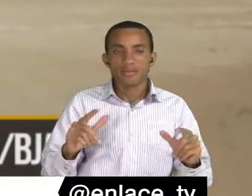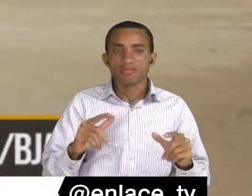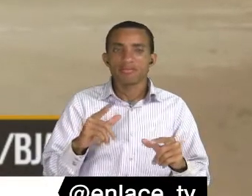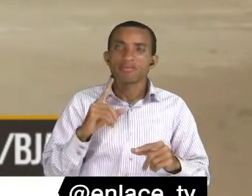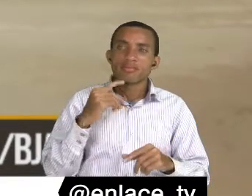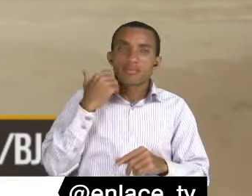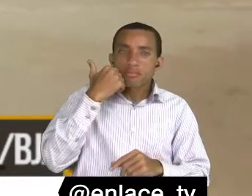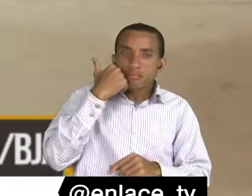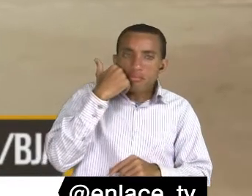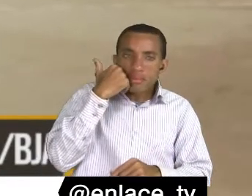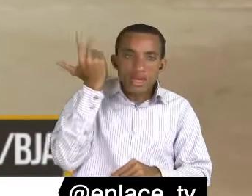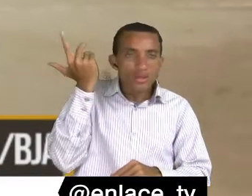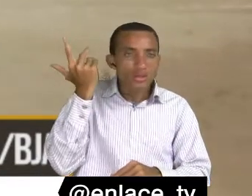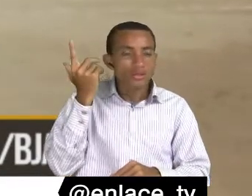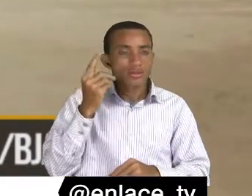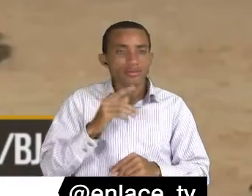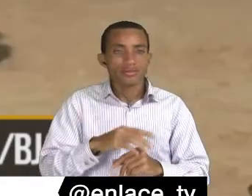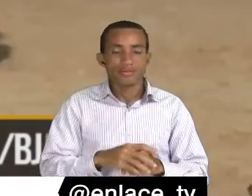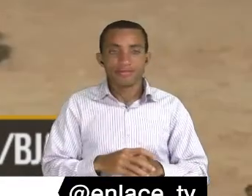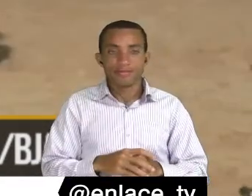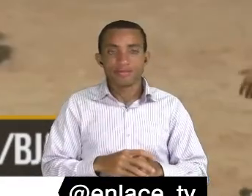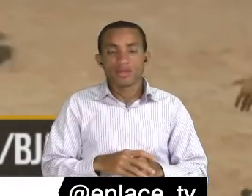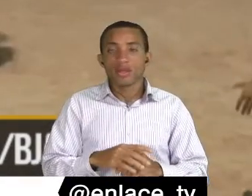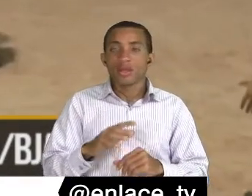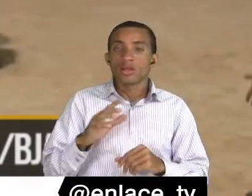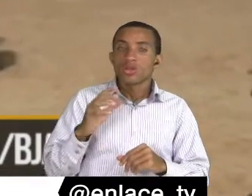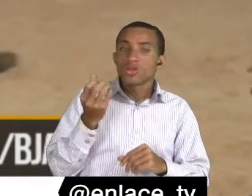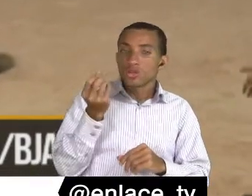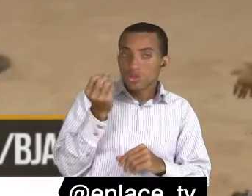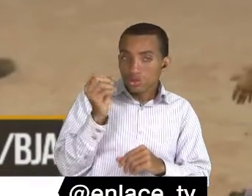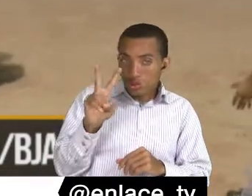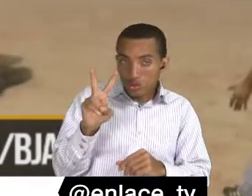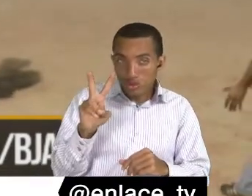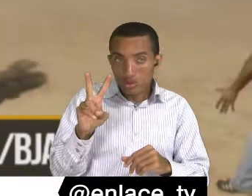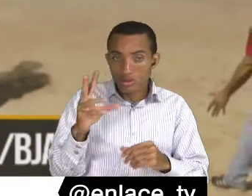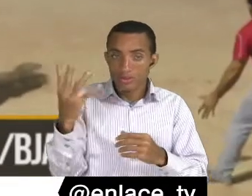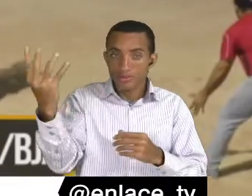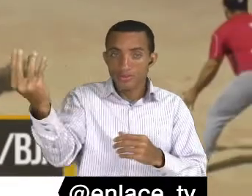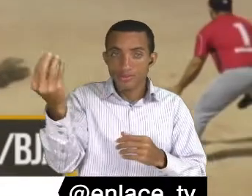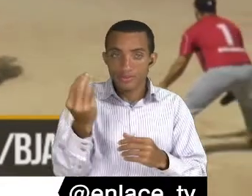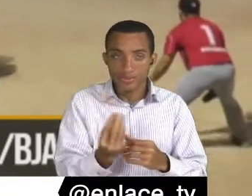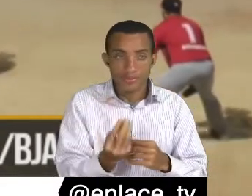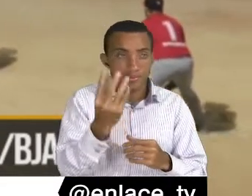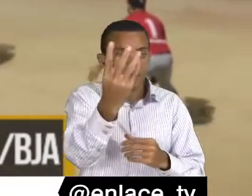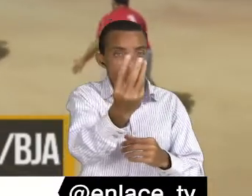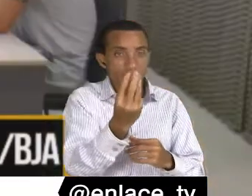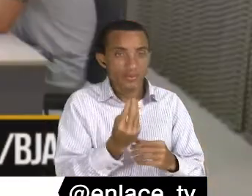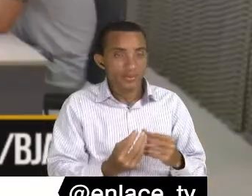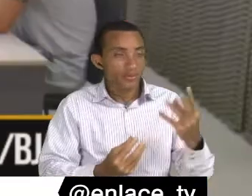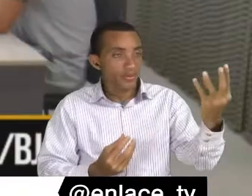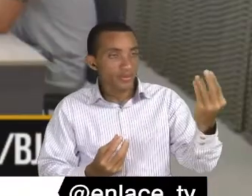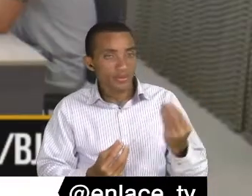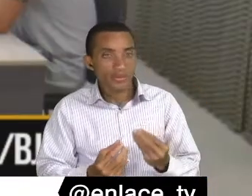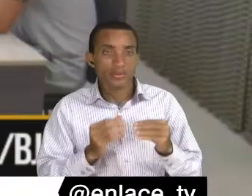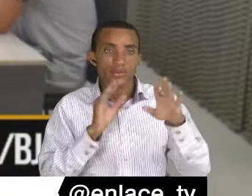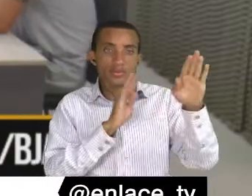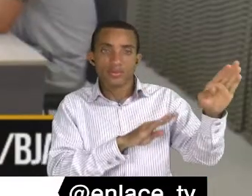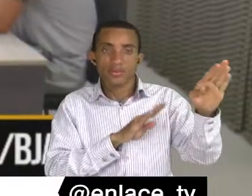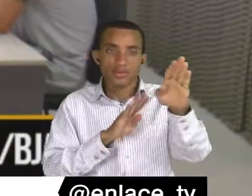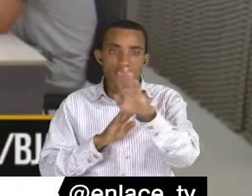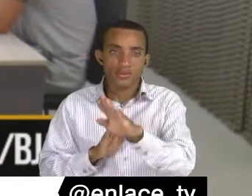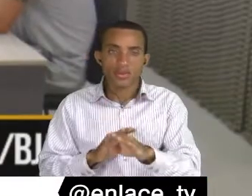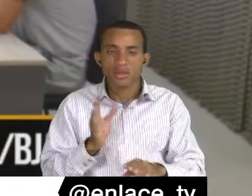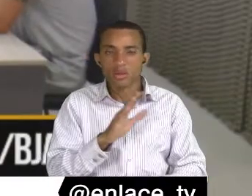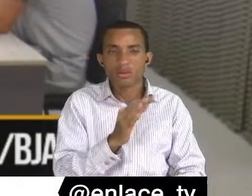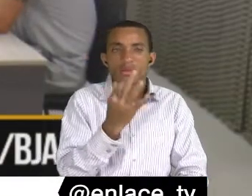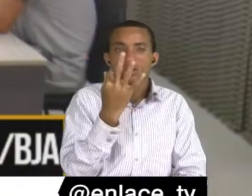torneo, vienen 12 delegaciones a nivel nacional. Entonces va a ser algo importante, cada delegación trae aproximadamente 30-35 personas,